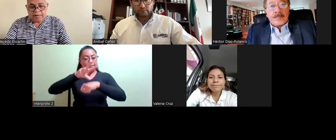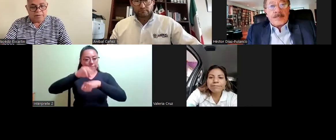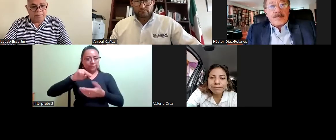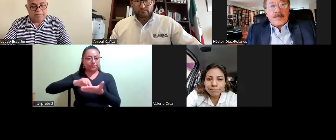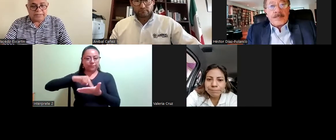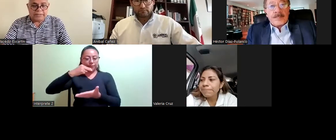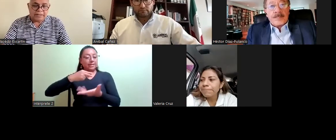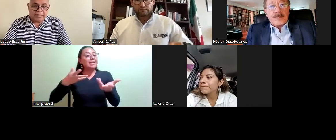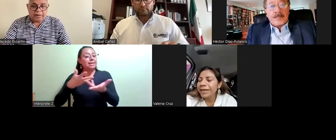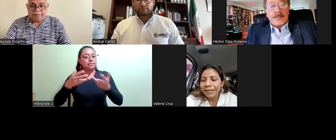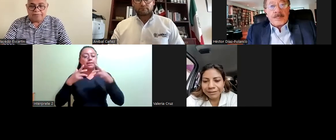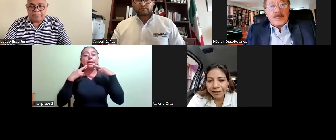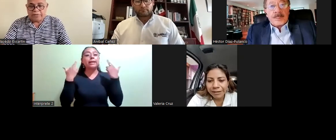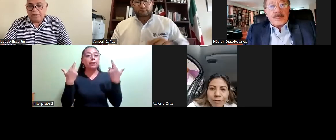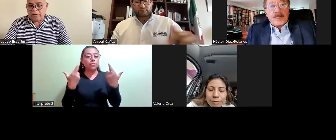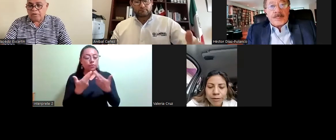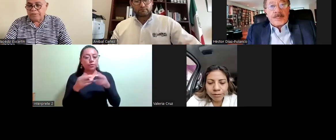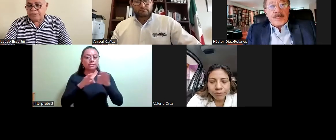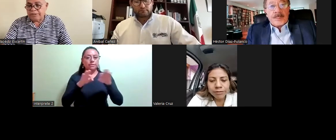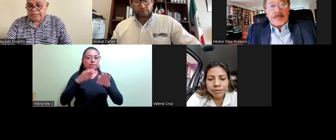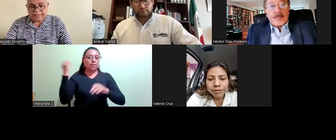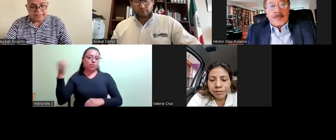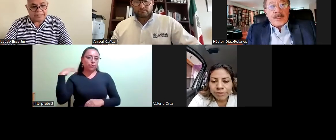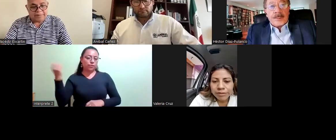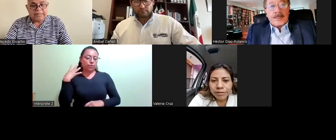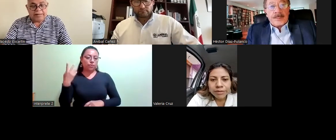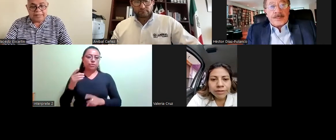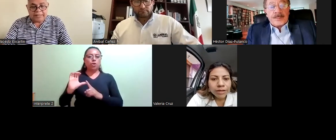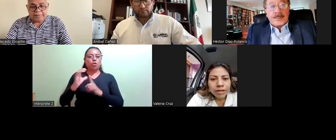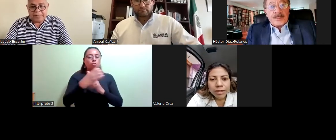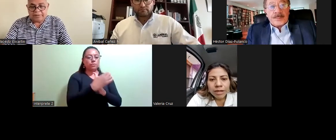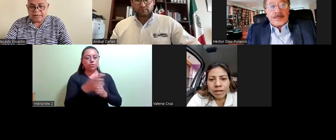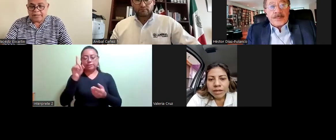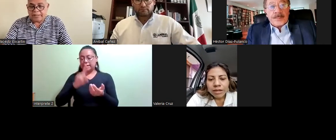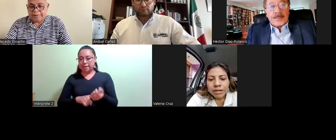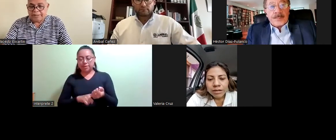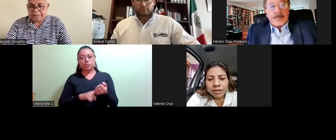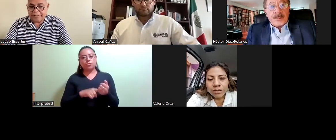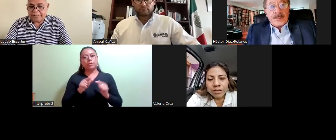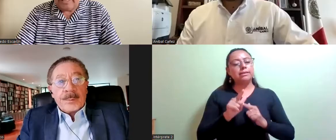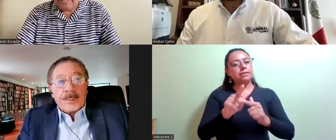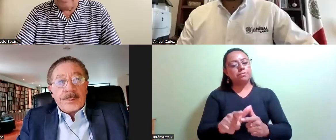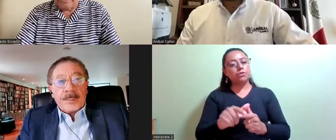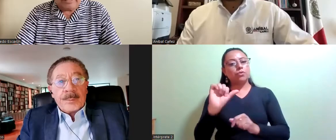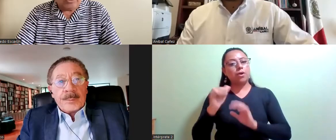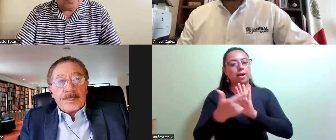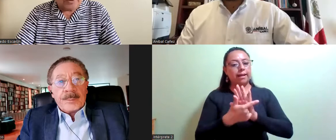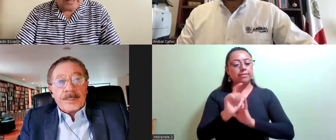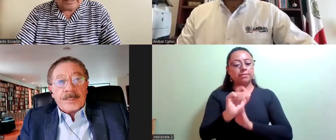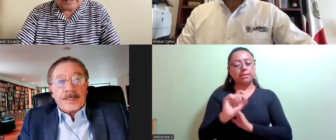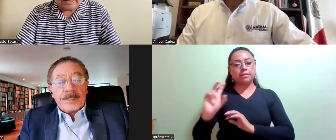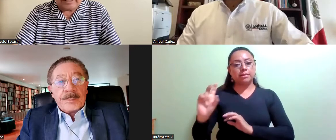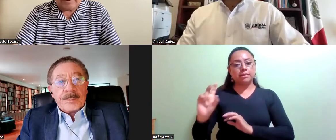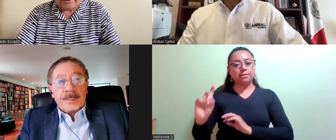a cabo mesas de trabajo y foros con comisiones legislativas de seguimiento de la Agenda 2030 en distintos